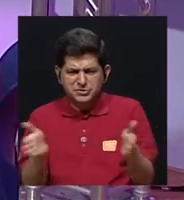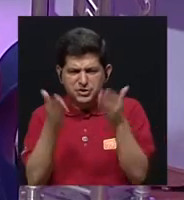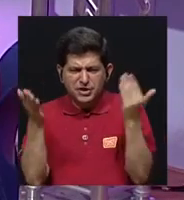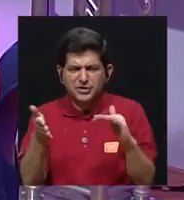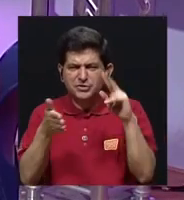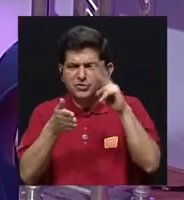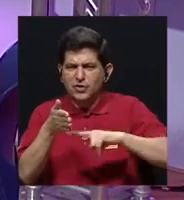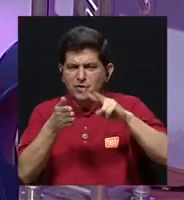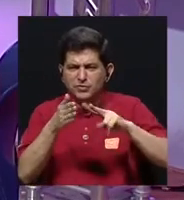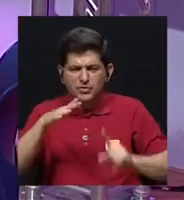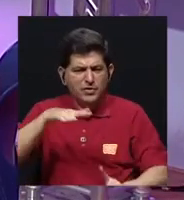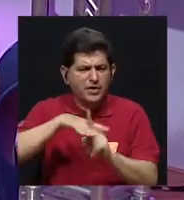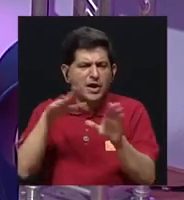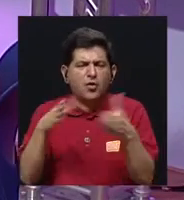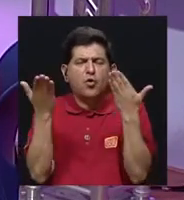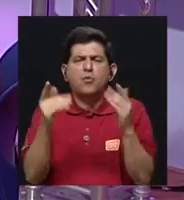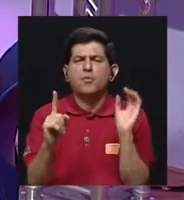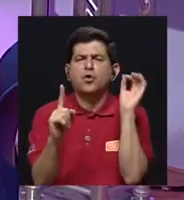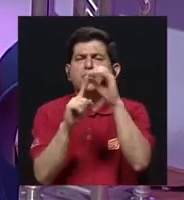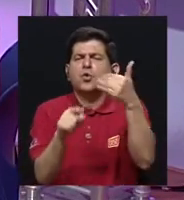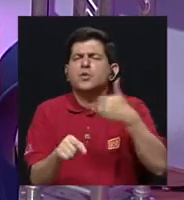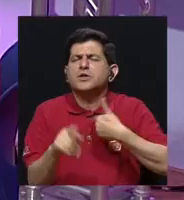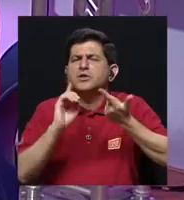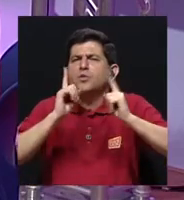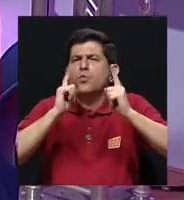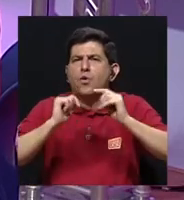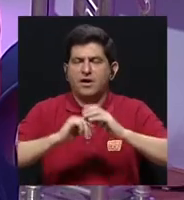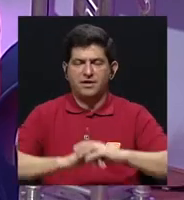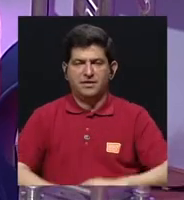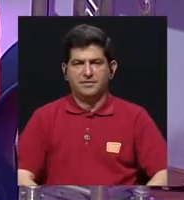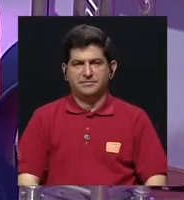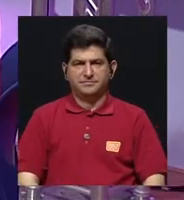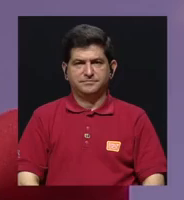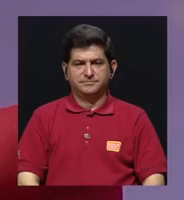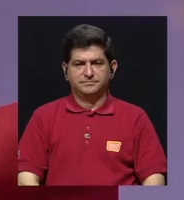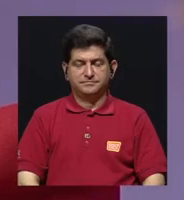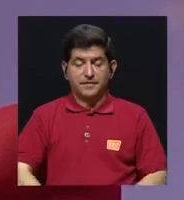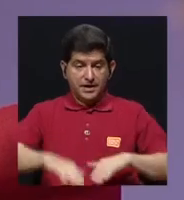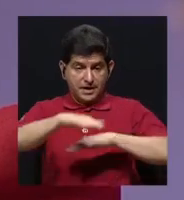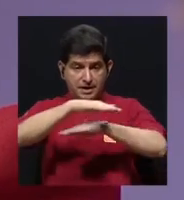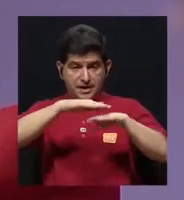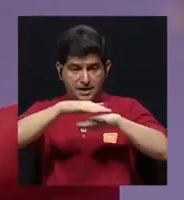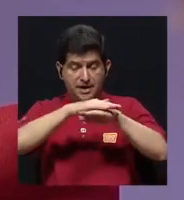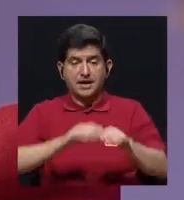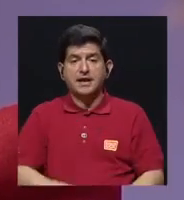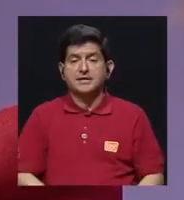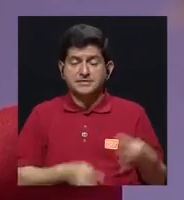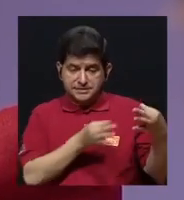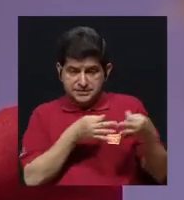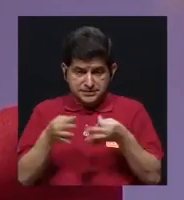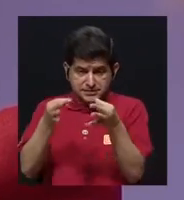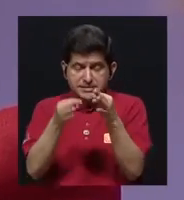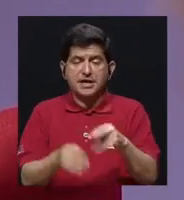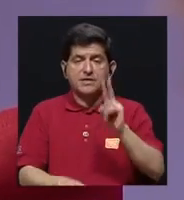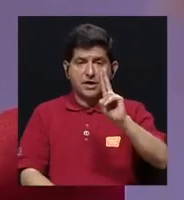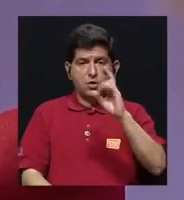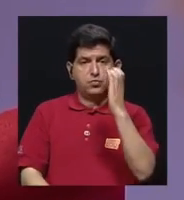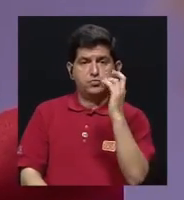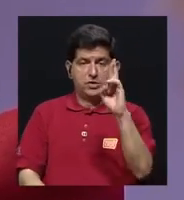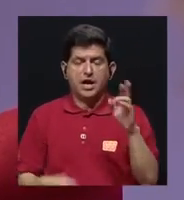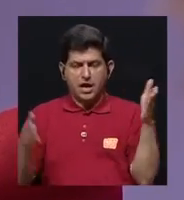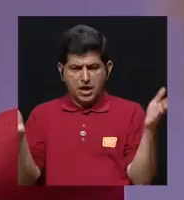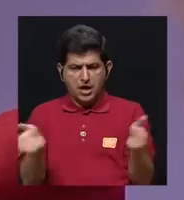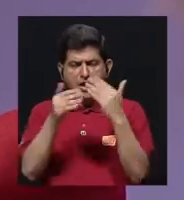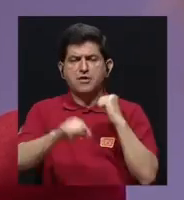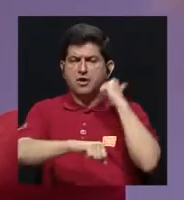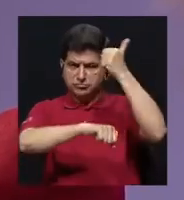de las lecturas y qué objetivos perseguía, doña Olga? Bueno, en la sede del Atlántico de la Universidad de Costa Rica se